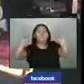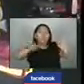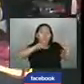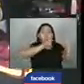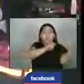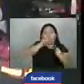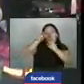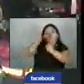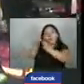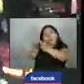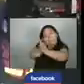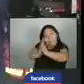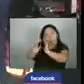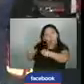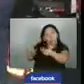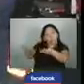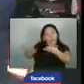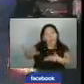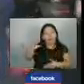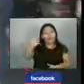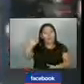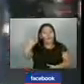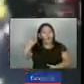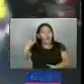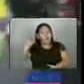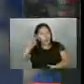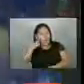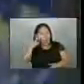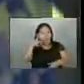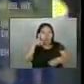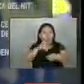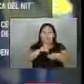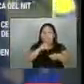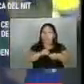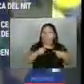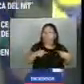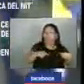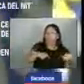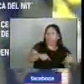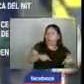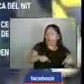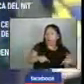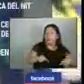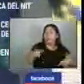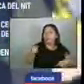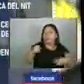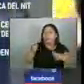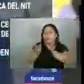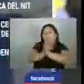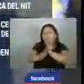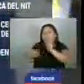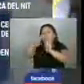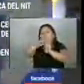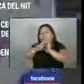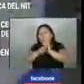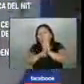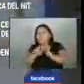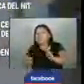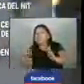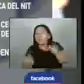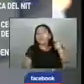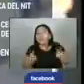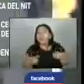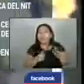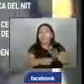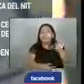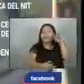tiene para presentar la solicitud al FONAPI. Si es por discapacidad temporal o permanente, se debe cumplir con los siguientes requisitos.